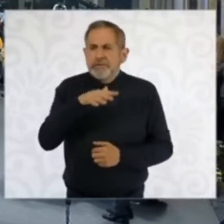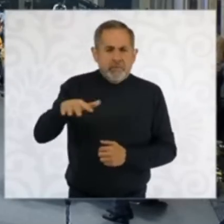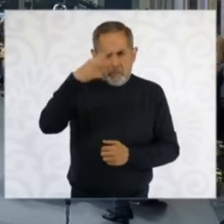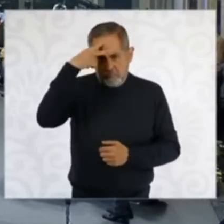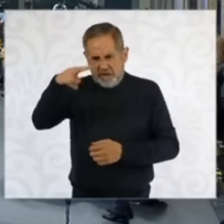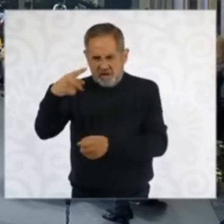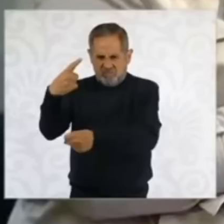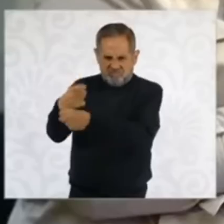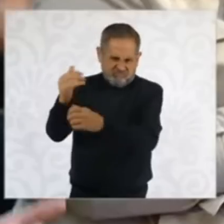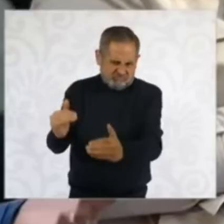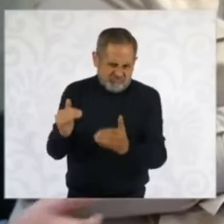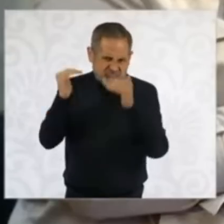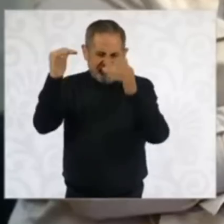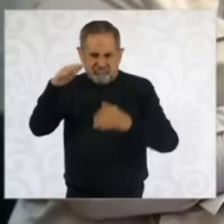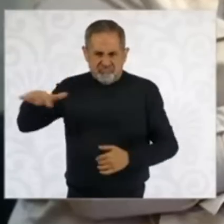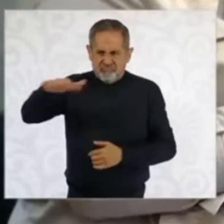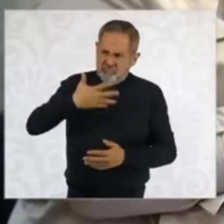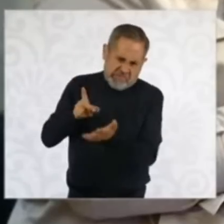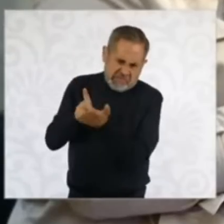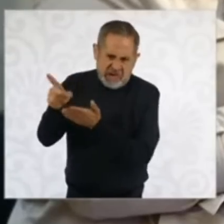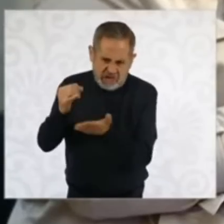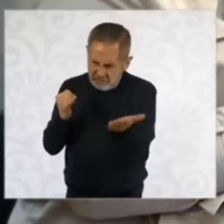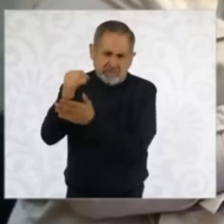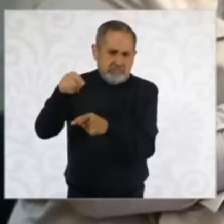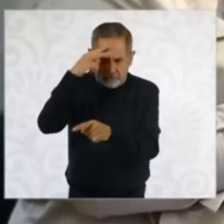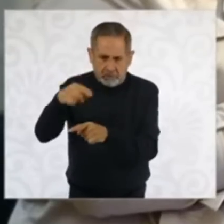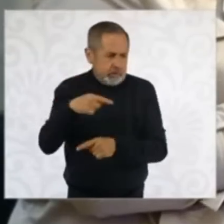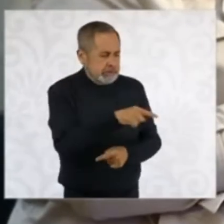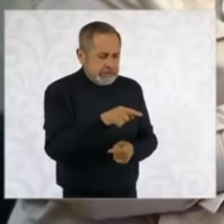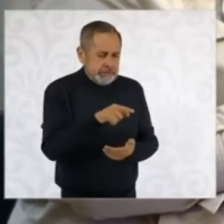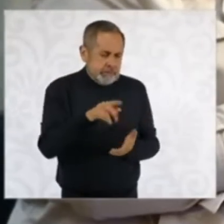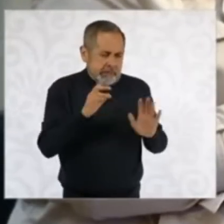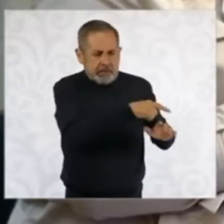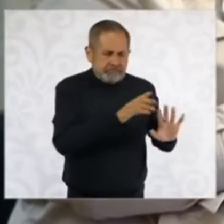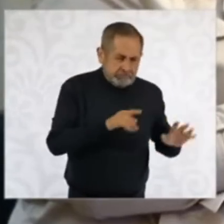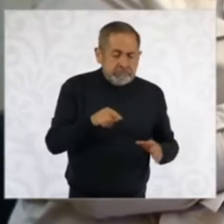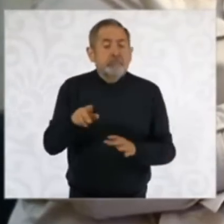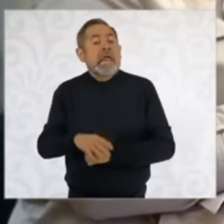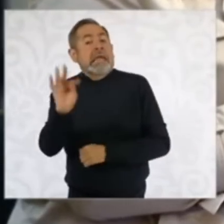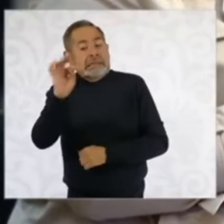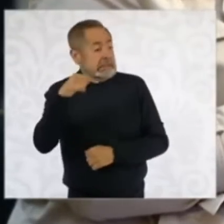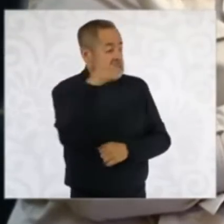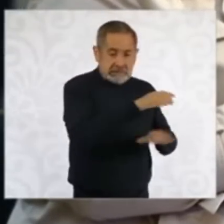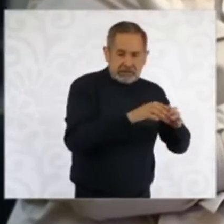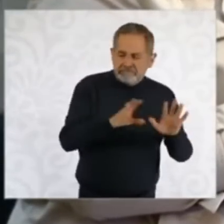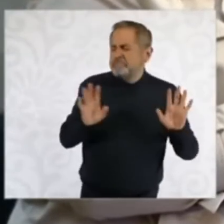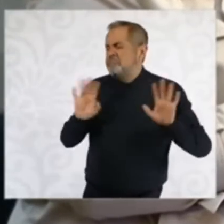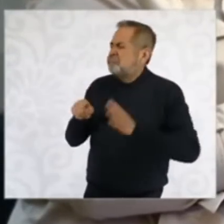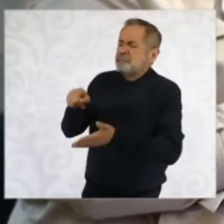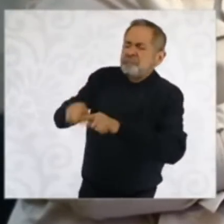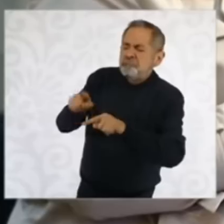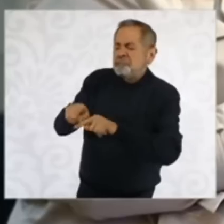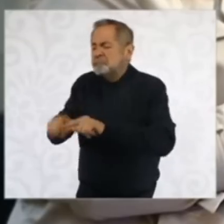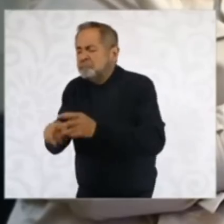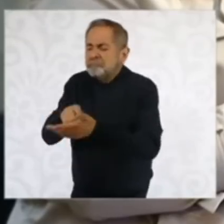de, pues, sus derechos, vaya, de la reforma al Poder Judicial, si invalidan parcialmente la reforma al Poder Judicial, ¿usted